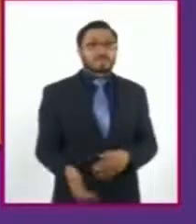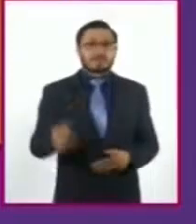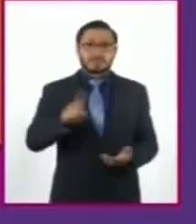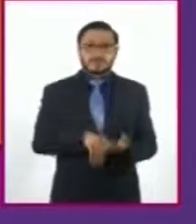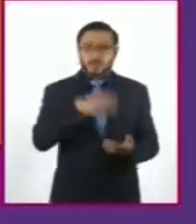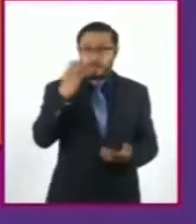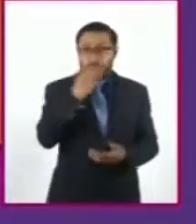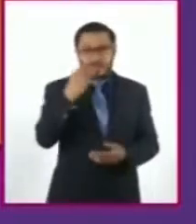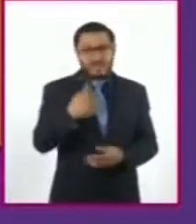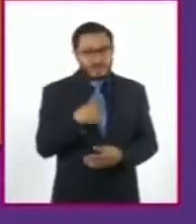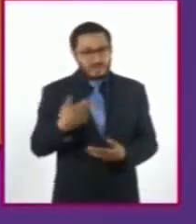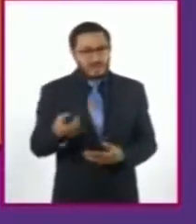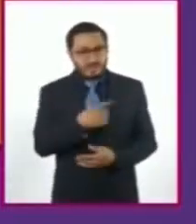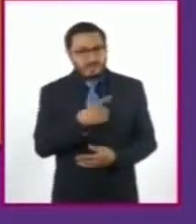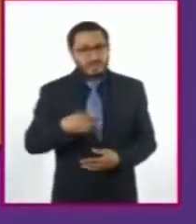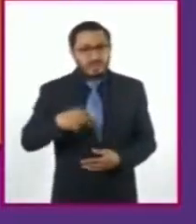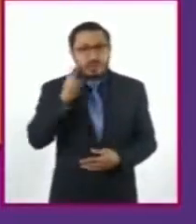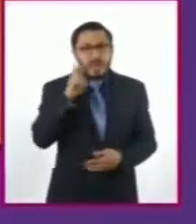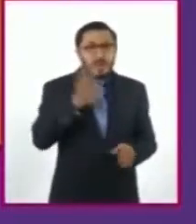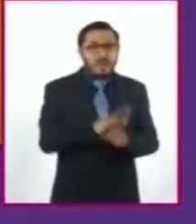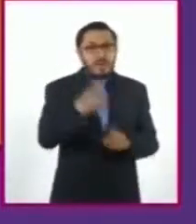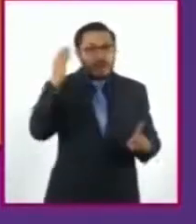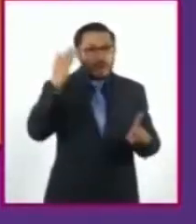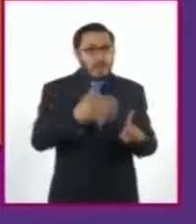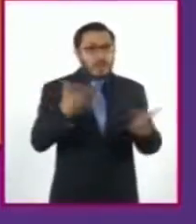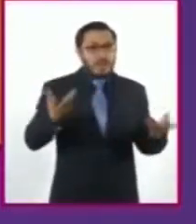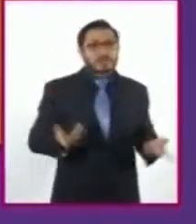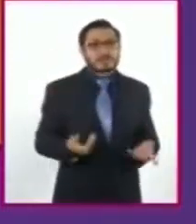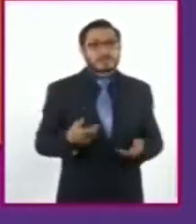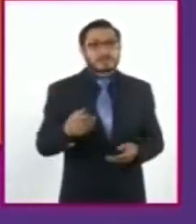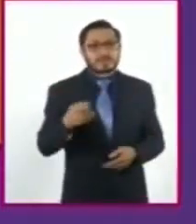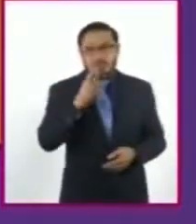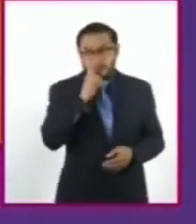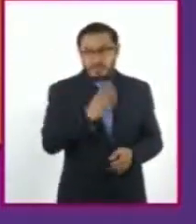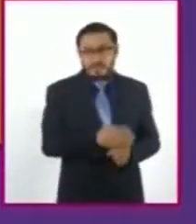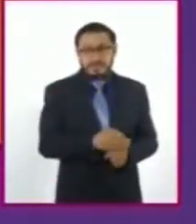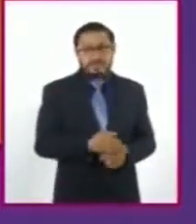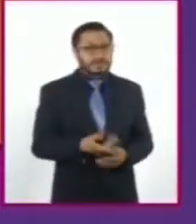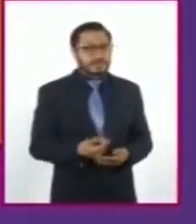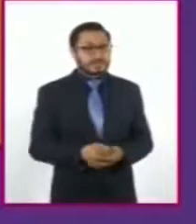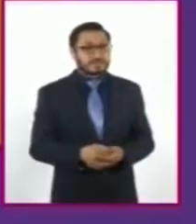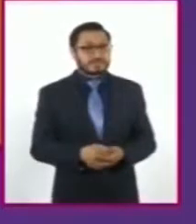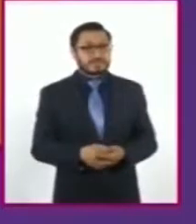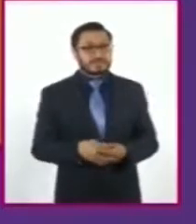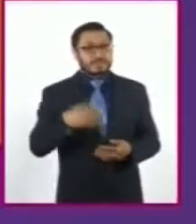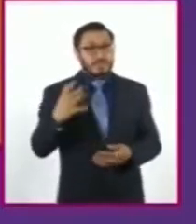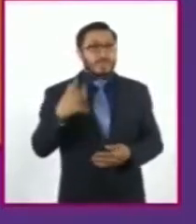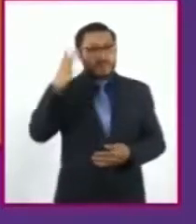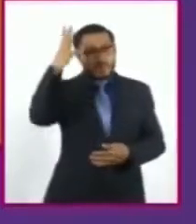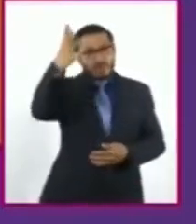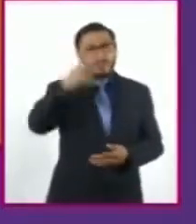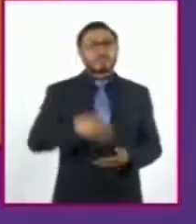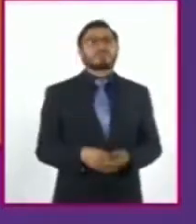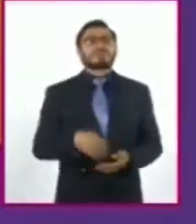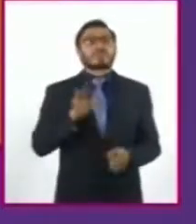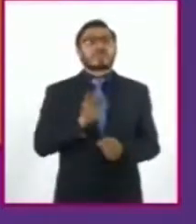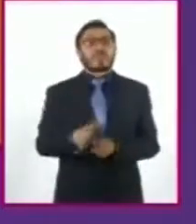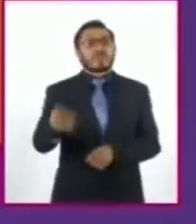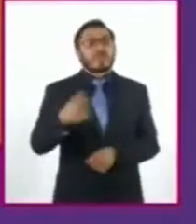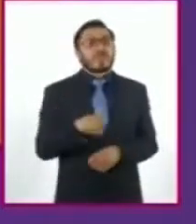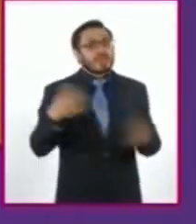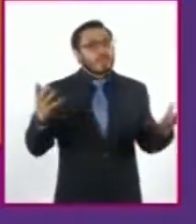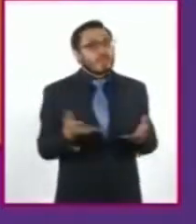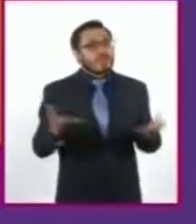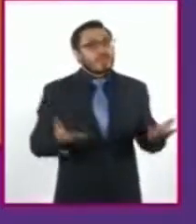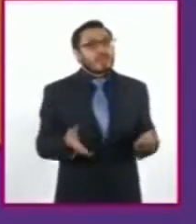que tengo que ver qué es lo que quiero lograr a cumplir, con responsabilidad ante todo. En un futuro, ¿qué es lo que me voy a dedicar?